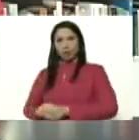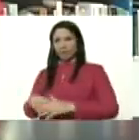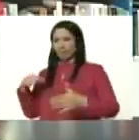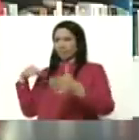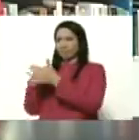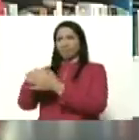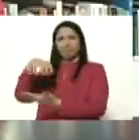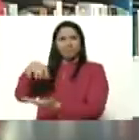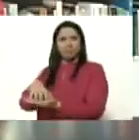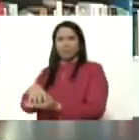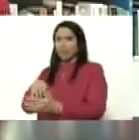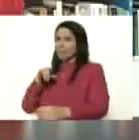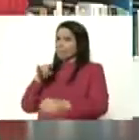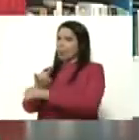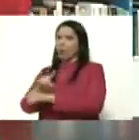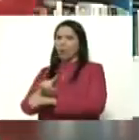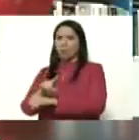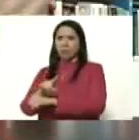golpistas, traidores.